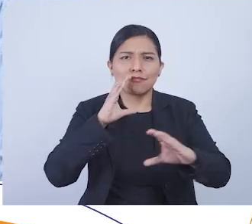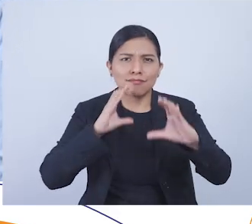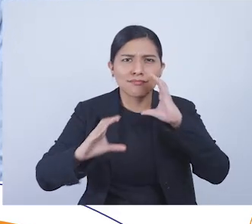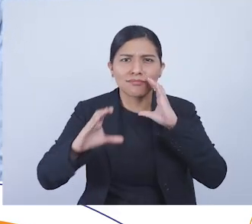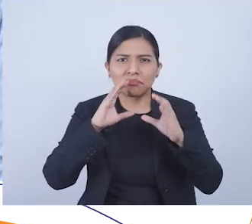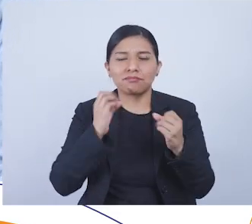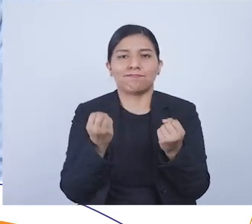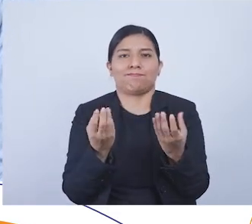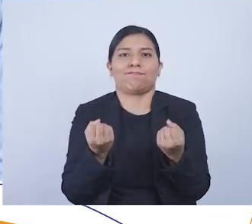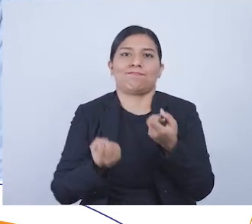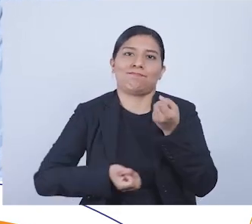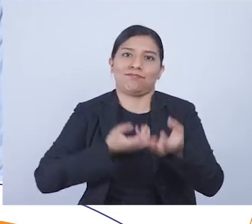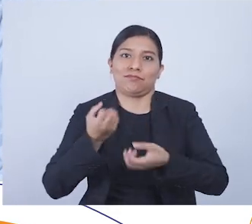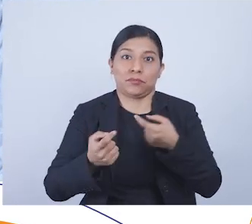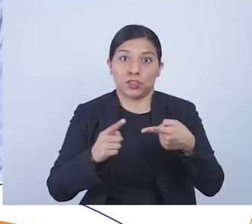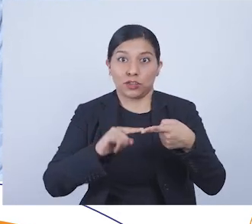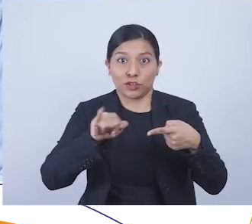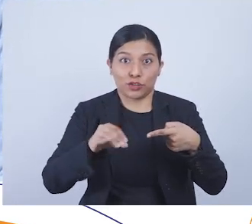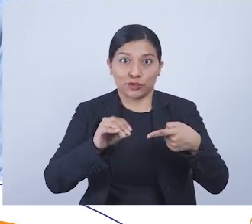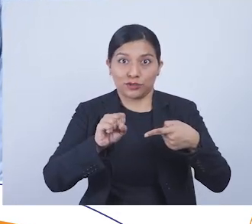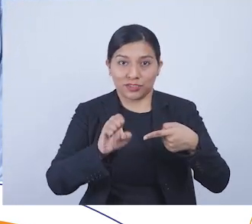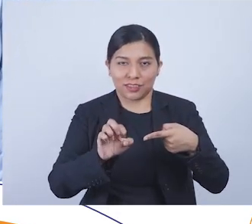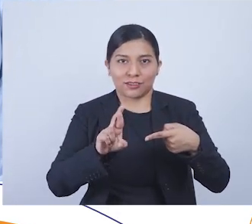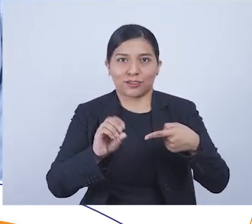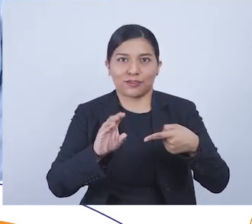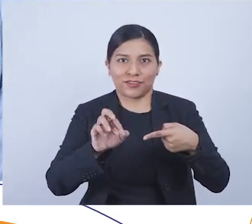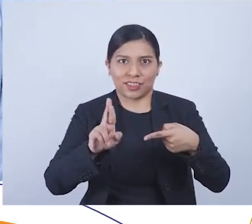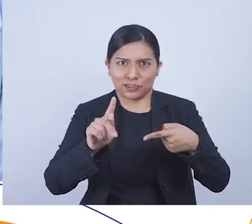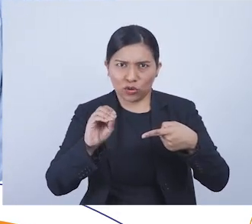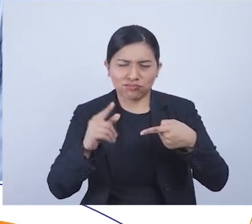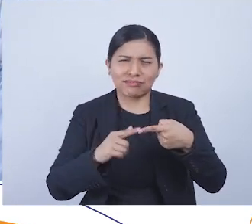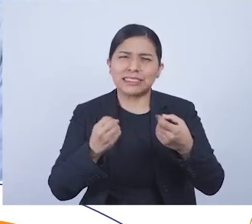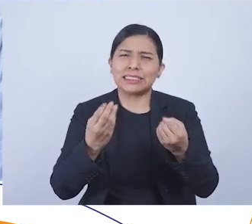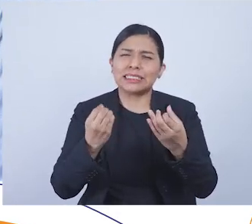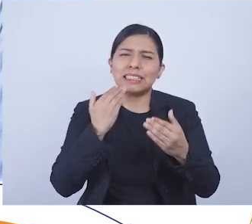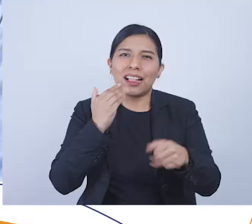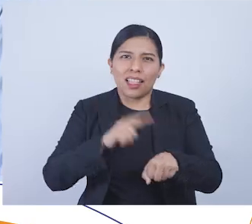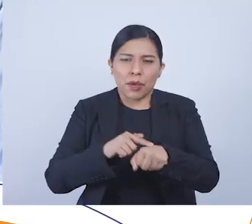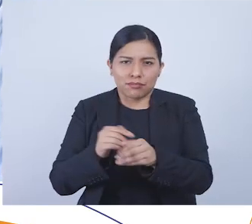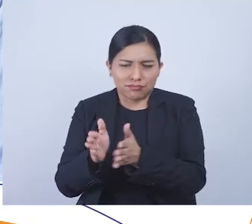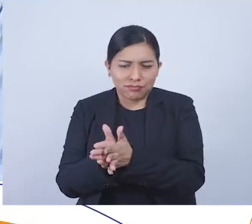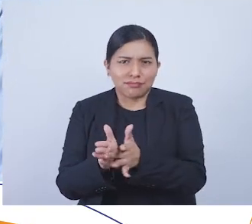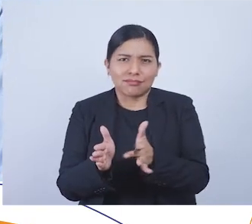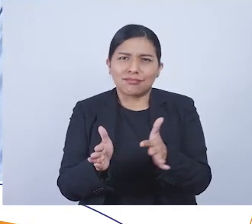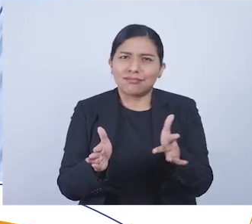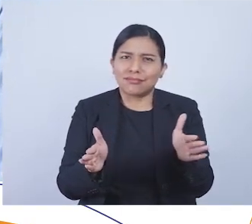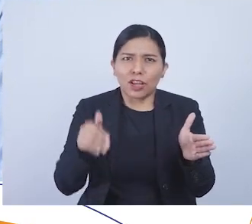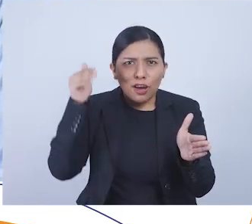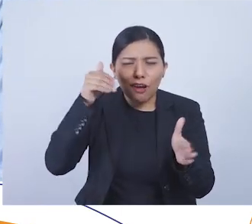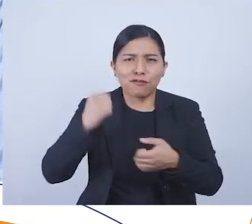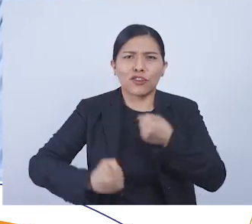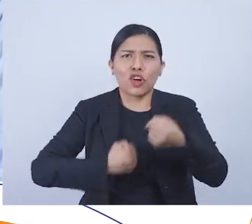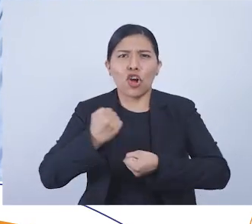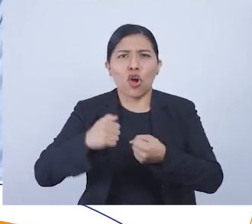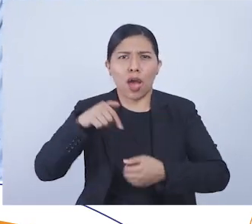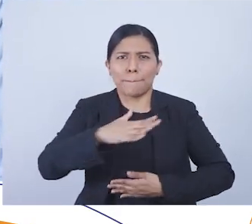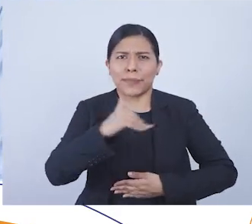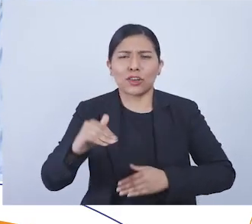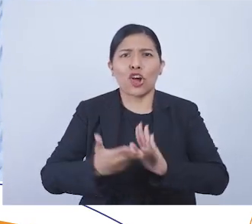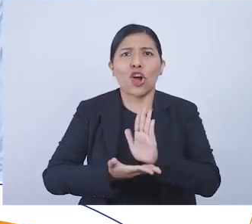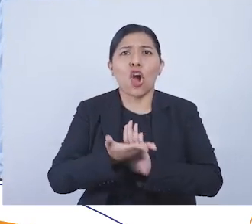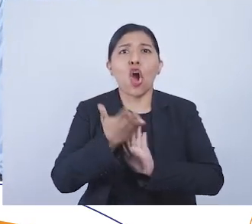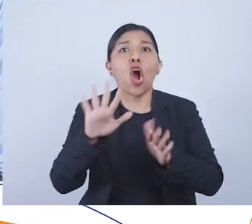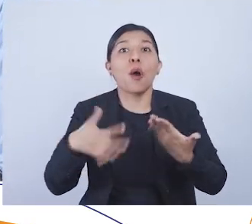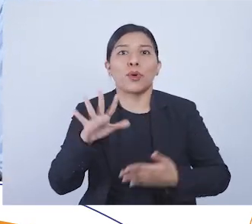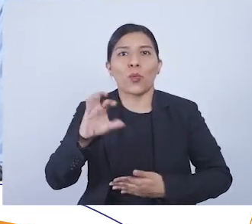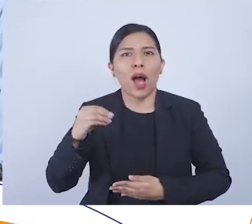el cual han participado el licenciado José Roberto Hernández, que nos hizo una línea del tiempo acerca de la educación física en el país a través de los